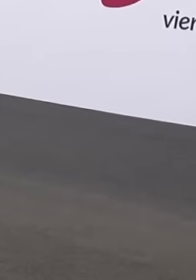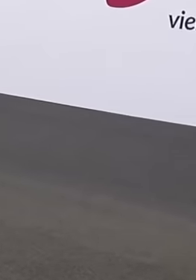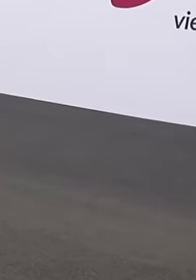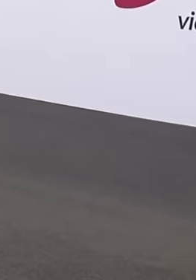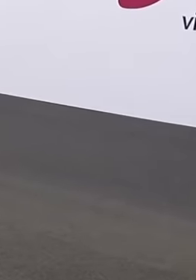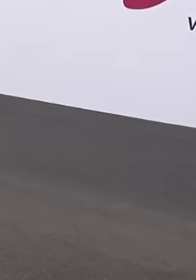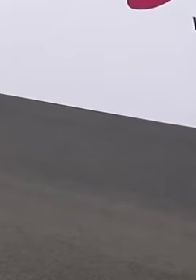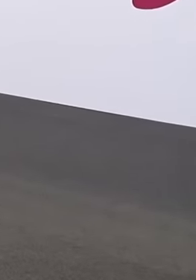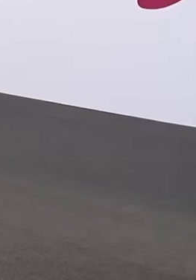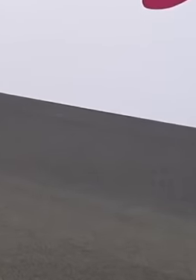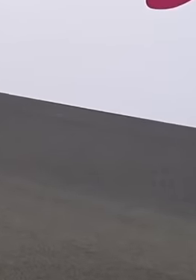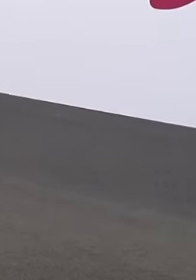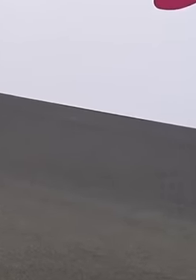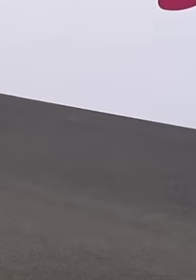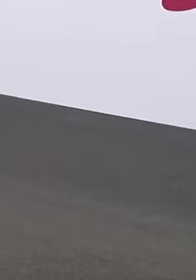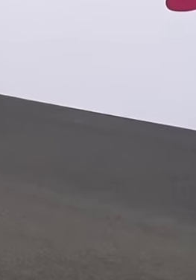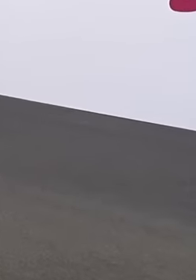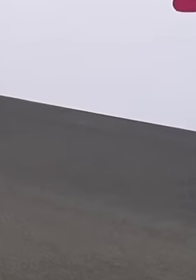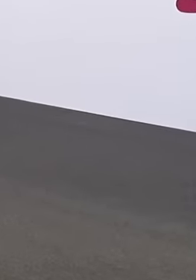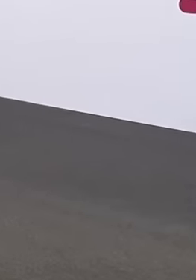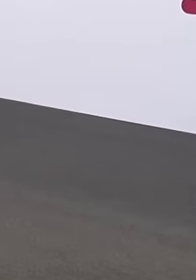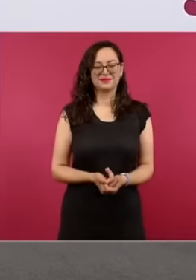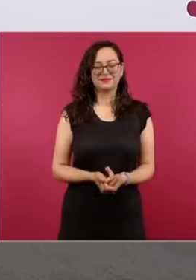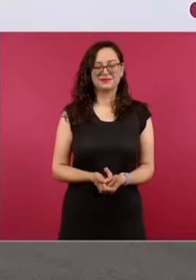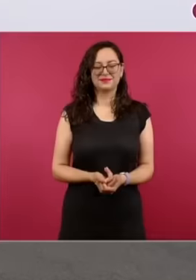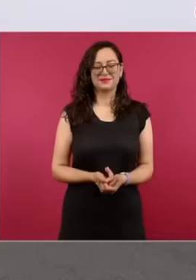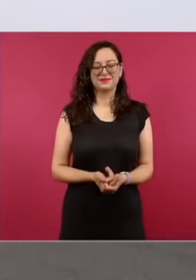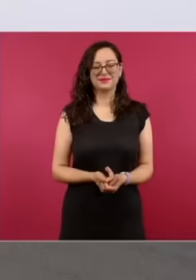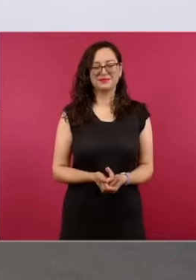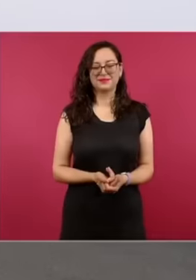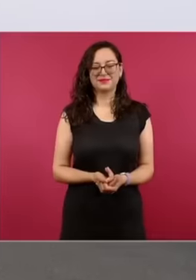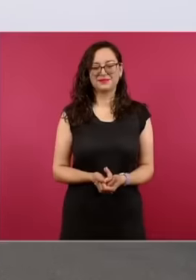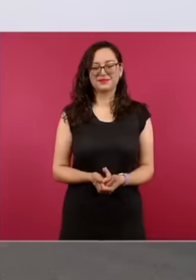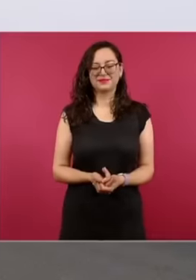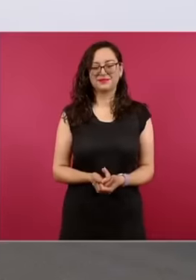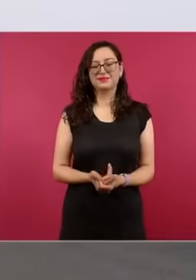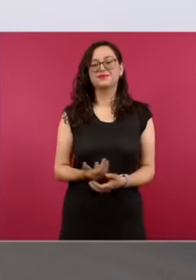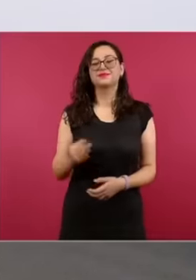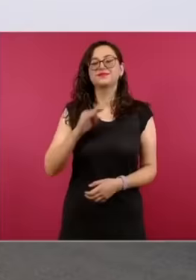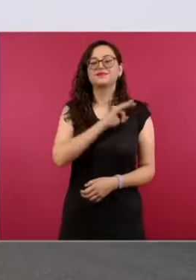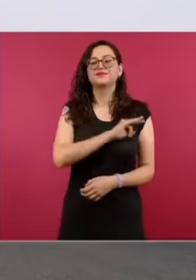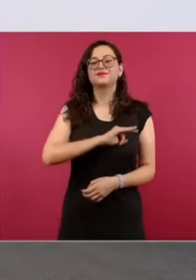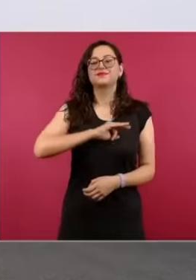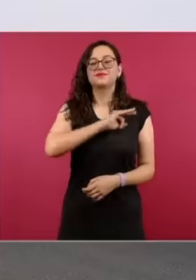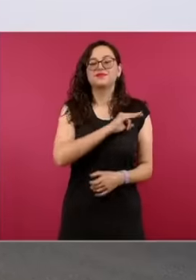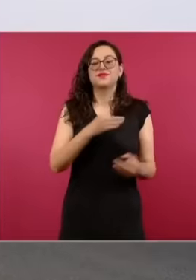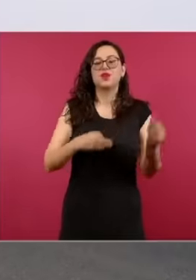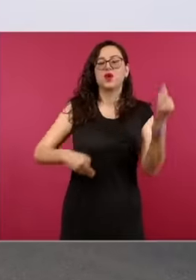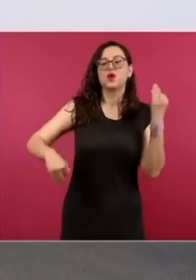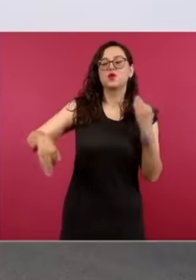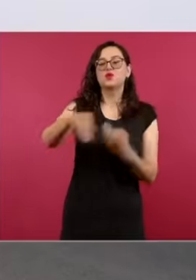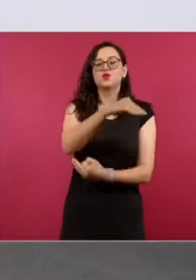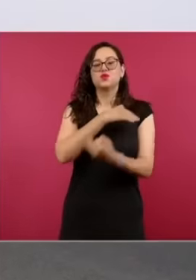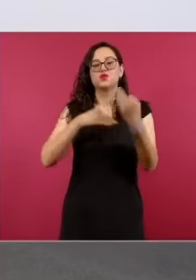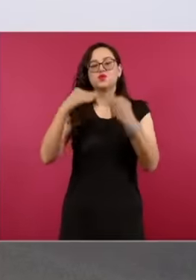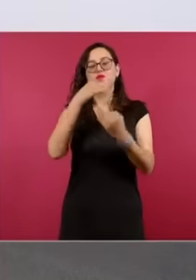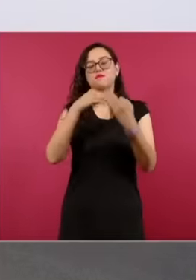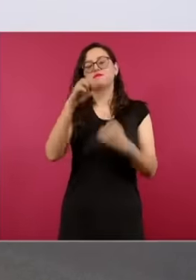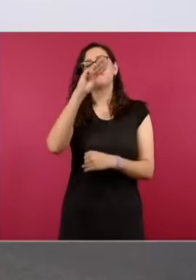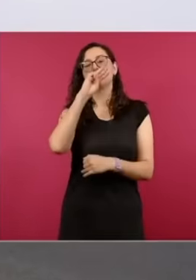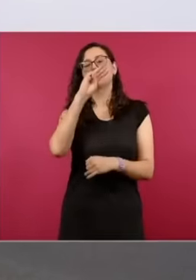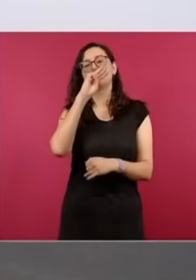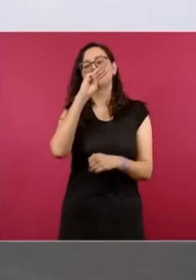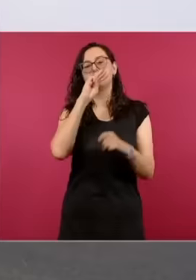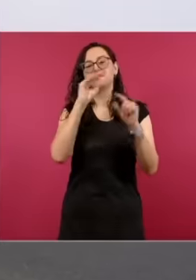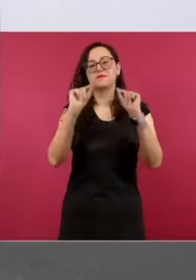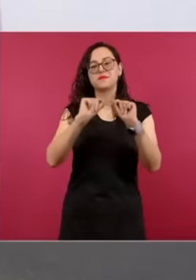en honor al Día de las Madres. Este es el último 10 de mayo, Día de las Madres en México, que